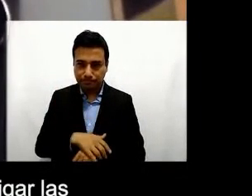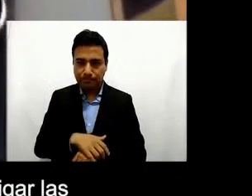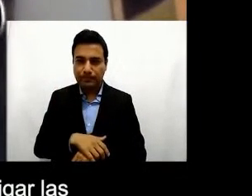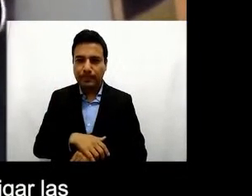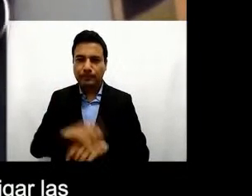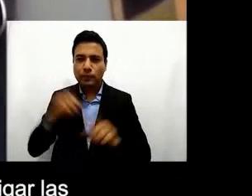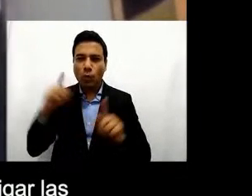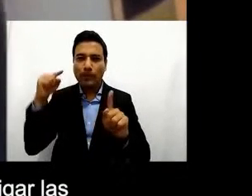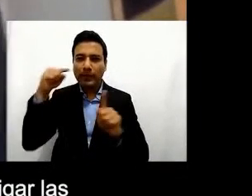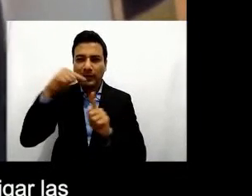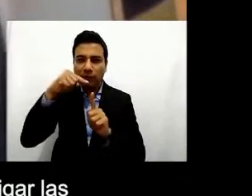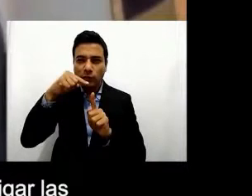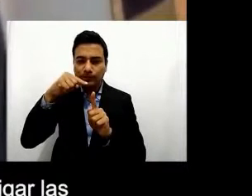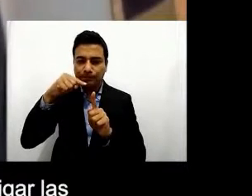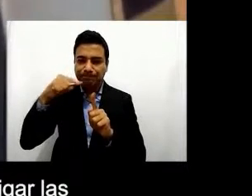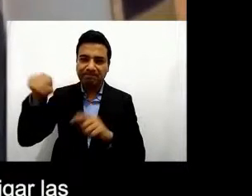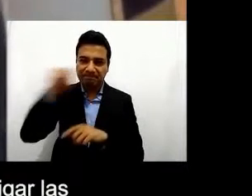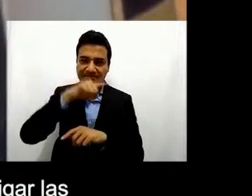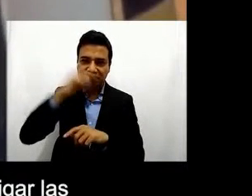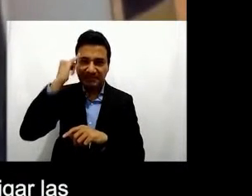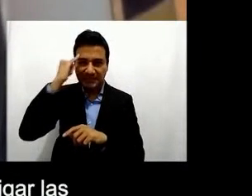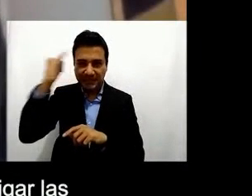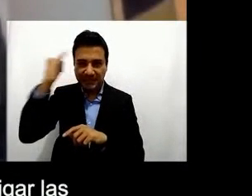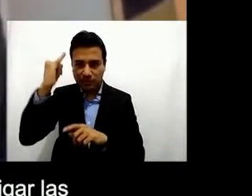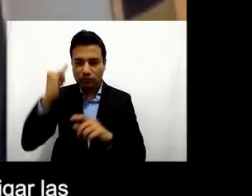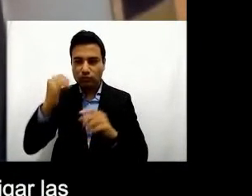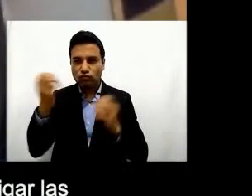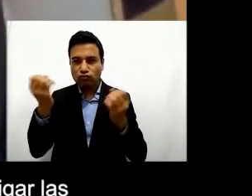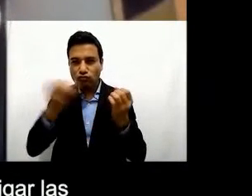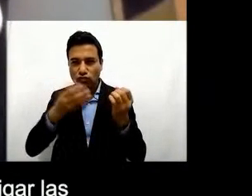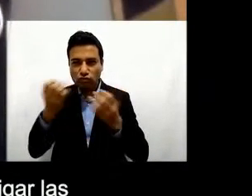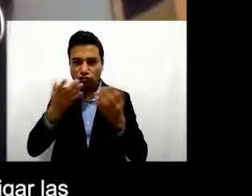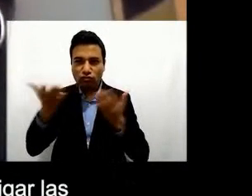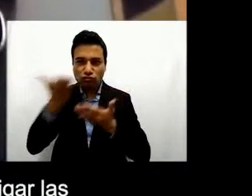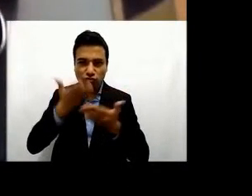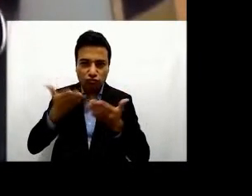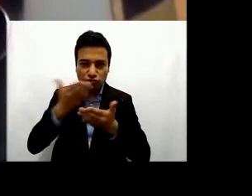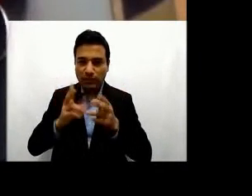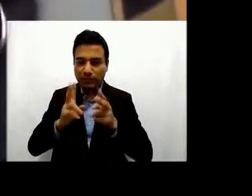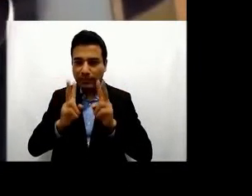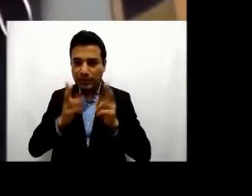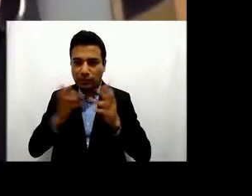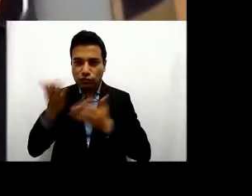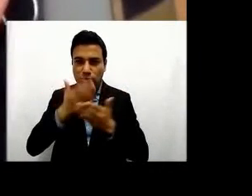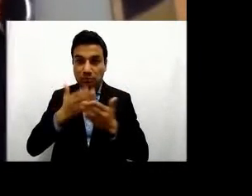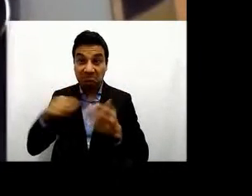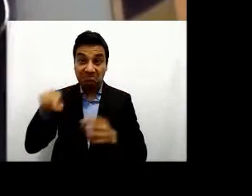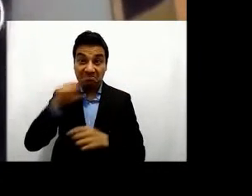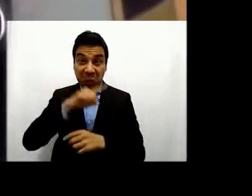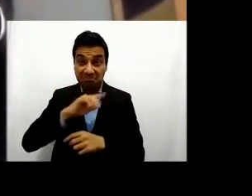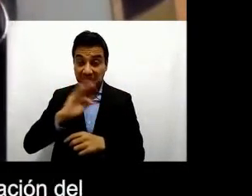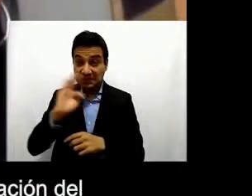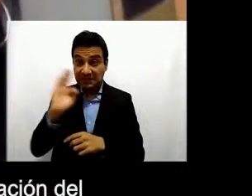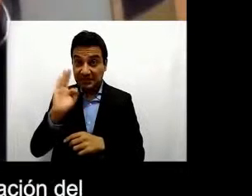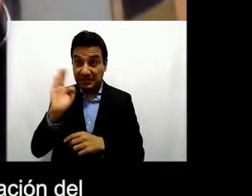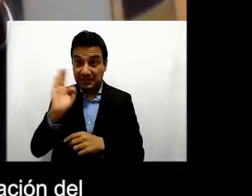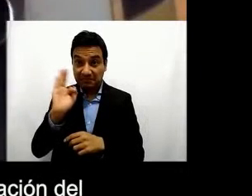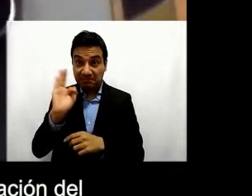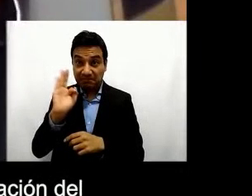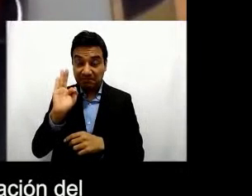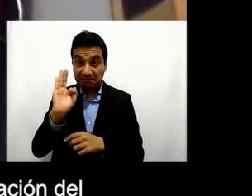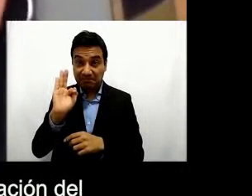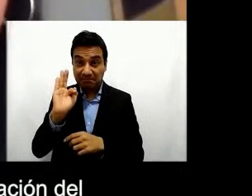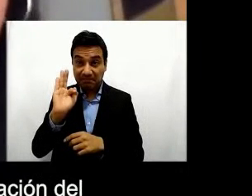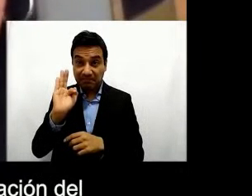es instigar las ideas, ¿no? Llenar de valor esta conversación. Si alguien de ustedes tiene le